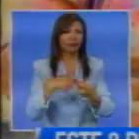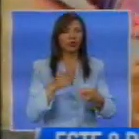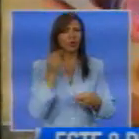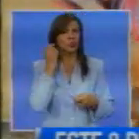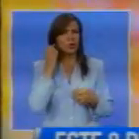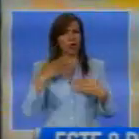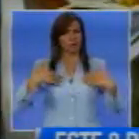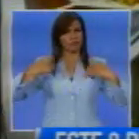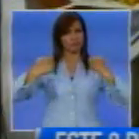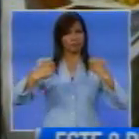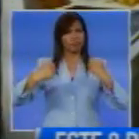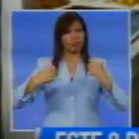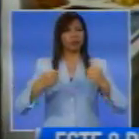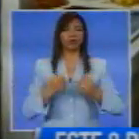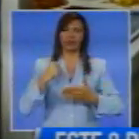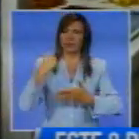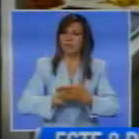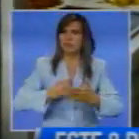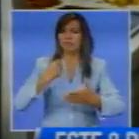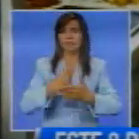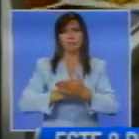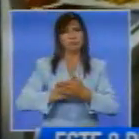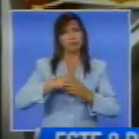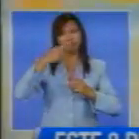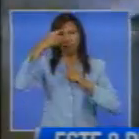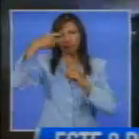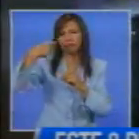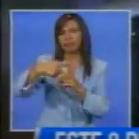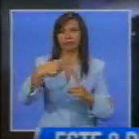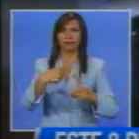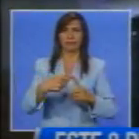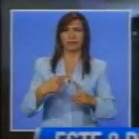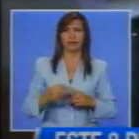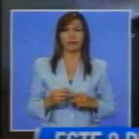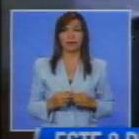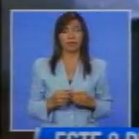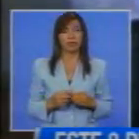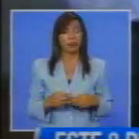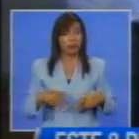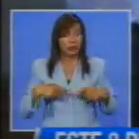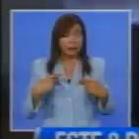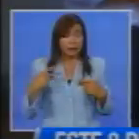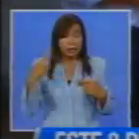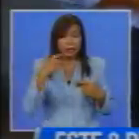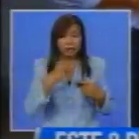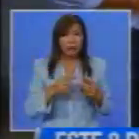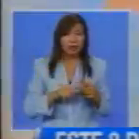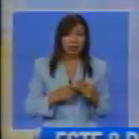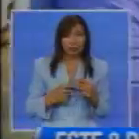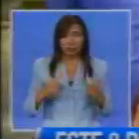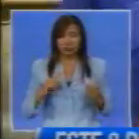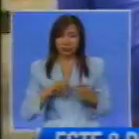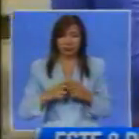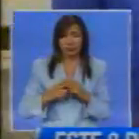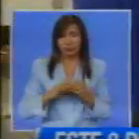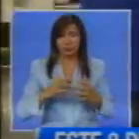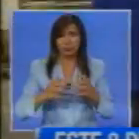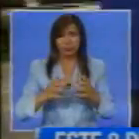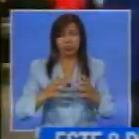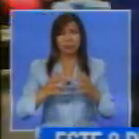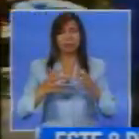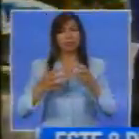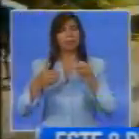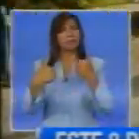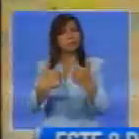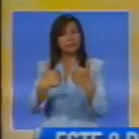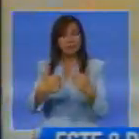valientes, emprendedoras, que han salido adelante aunque las circunstancias en las que comenzaron hayan sido contrarias y de hecho continúen siendo para